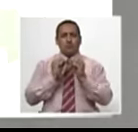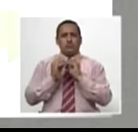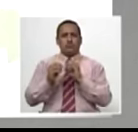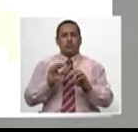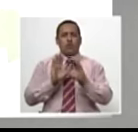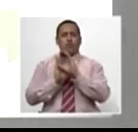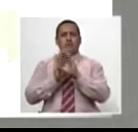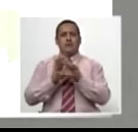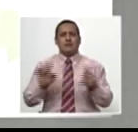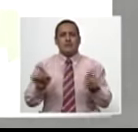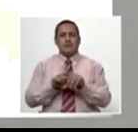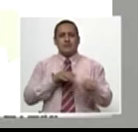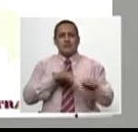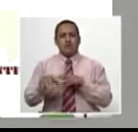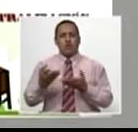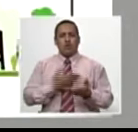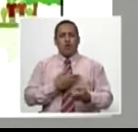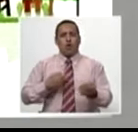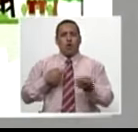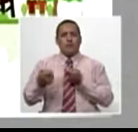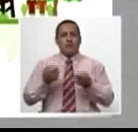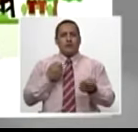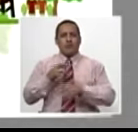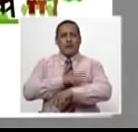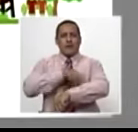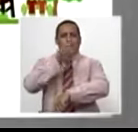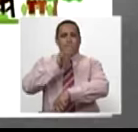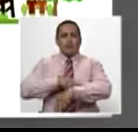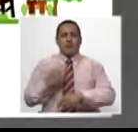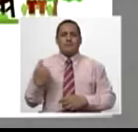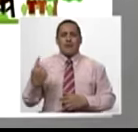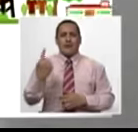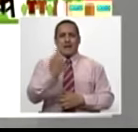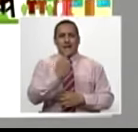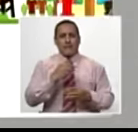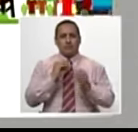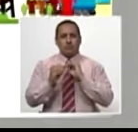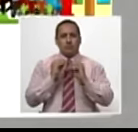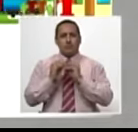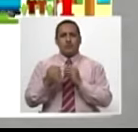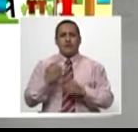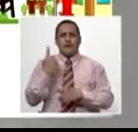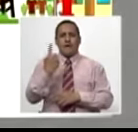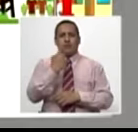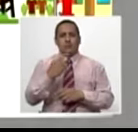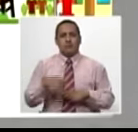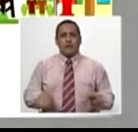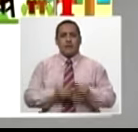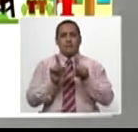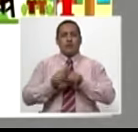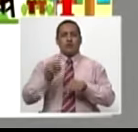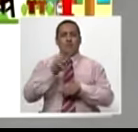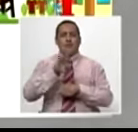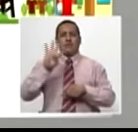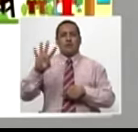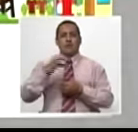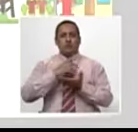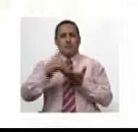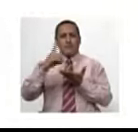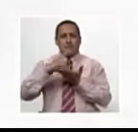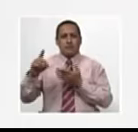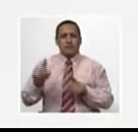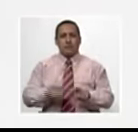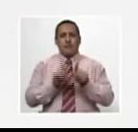texto constitucional y se crearon los gobiernos regionales para cada circunscripción departamental, los